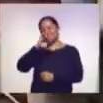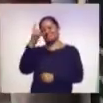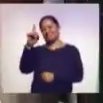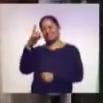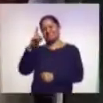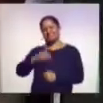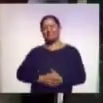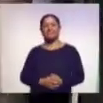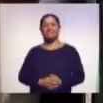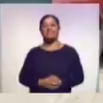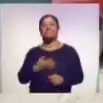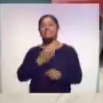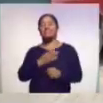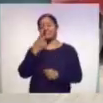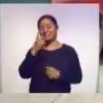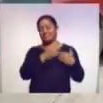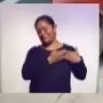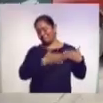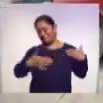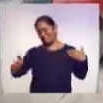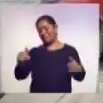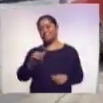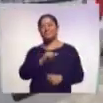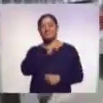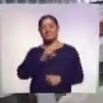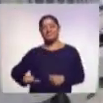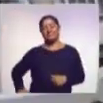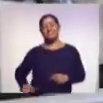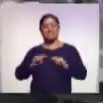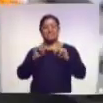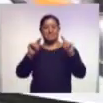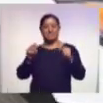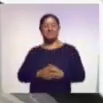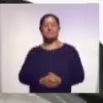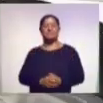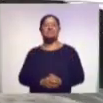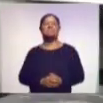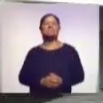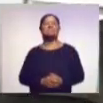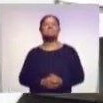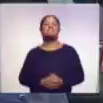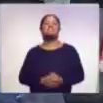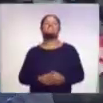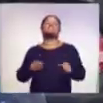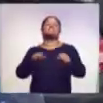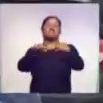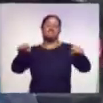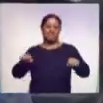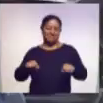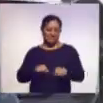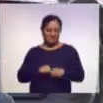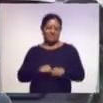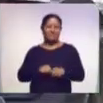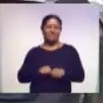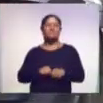En esta temporada decembrina, el Ayuntamiento de Tlaxcala, a través de la Dirección de Servicios Públicos Municipales, redoblará esfuerzos